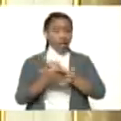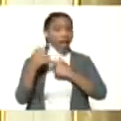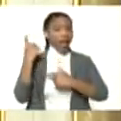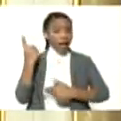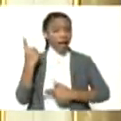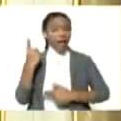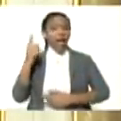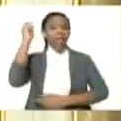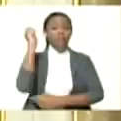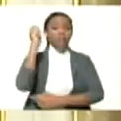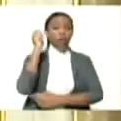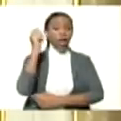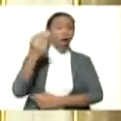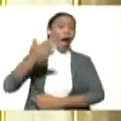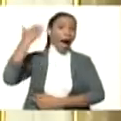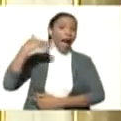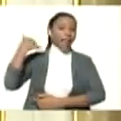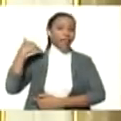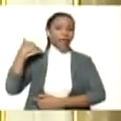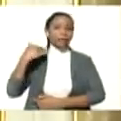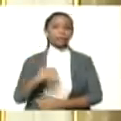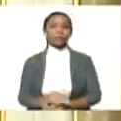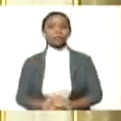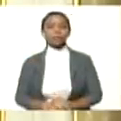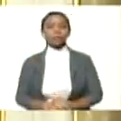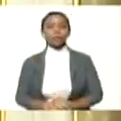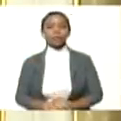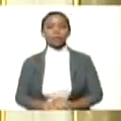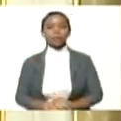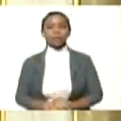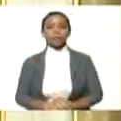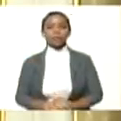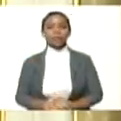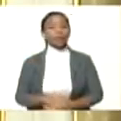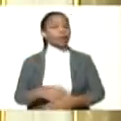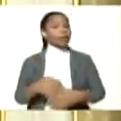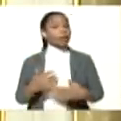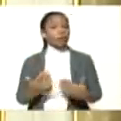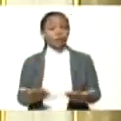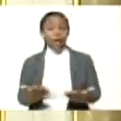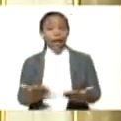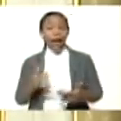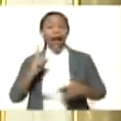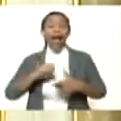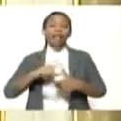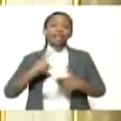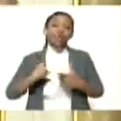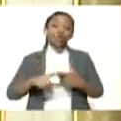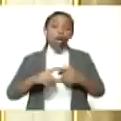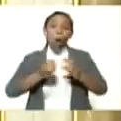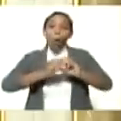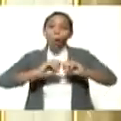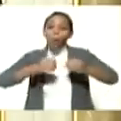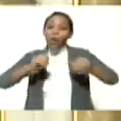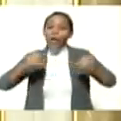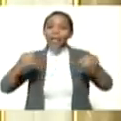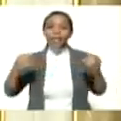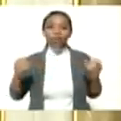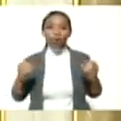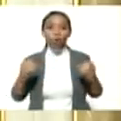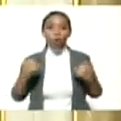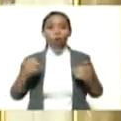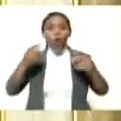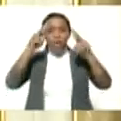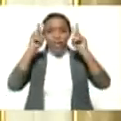Era diputado para entonces de la entonces organización honesta